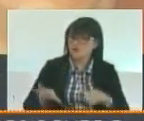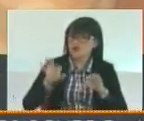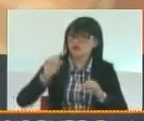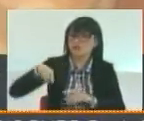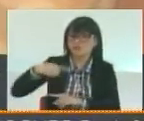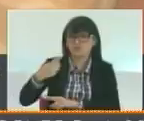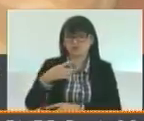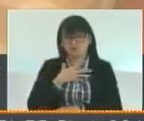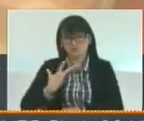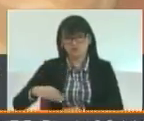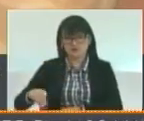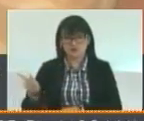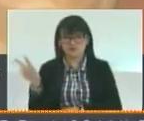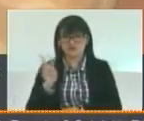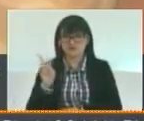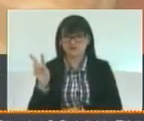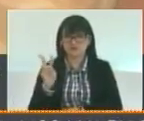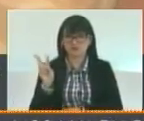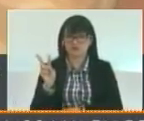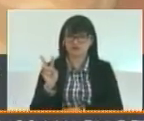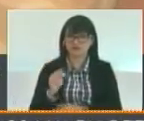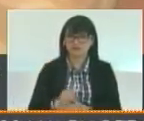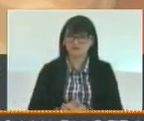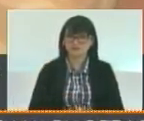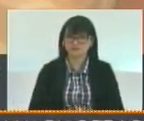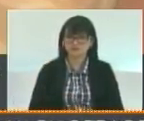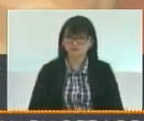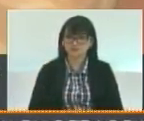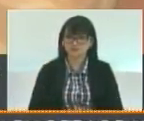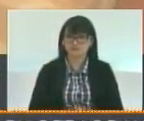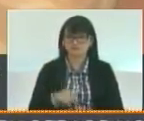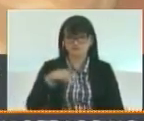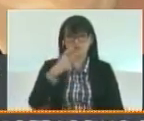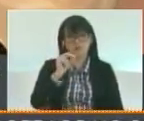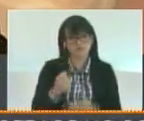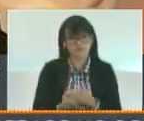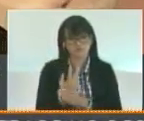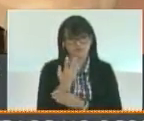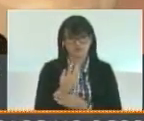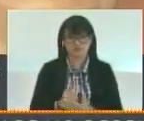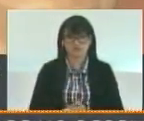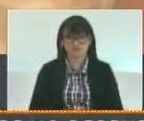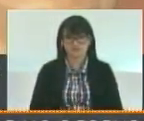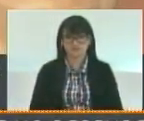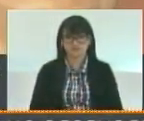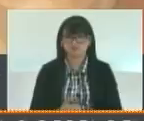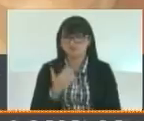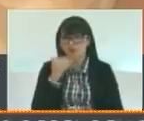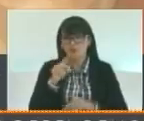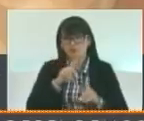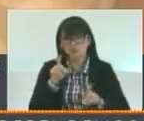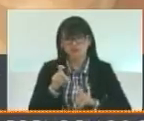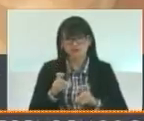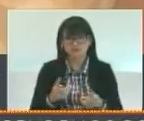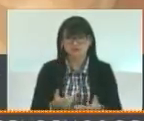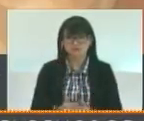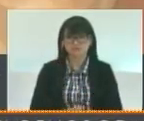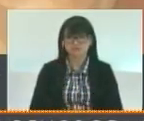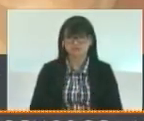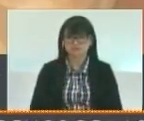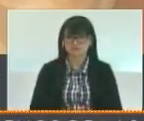próximo presidente de la República Bolivariana de Venezuela este 20 de mayo. No sé si hay alguna pregunta.